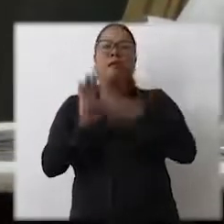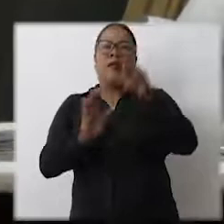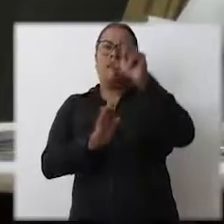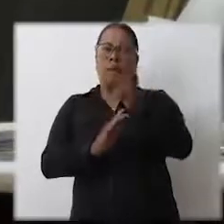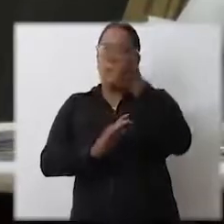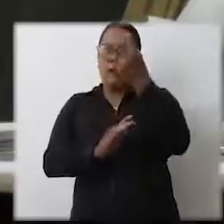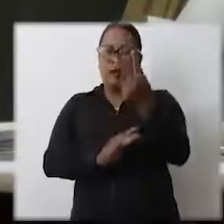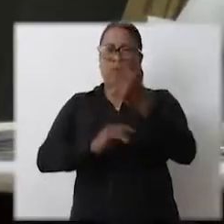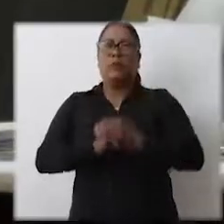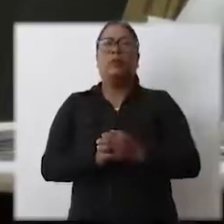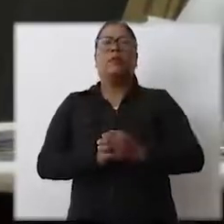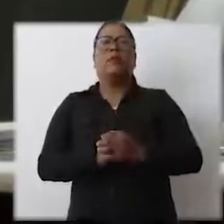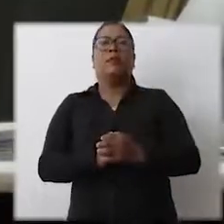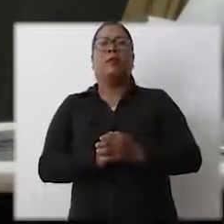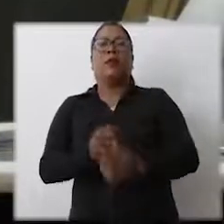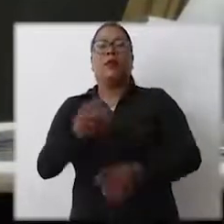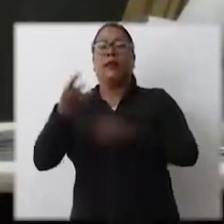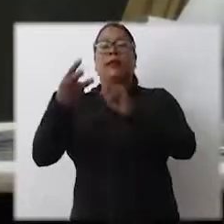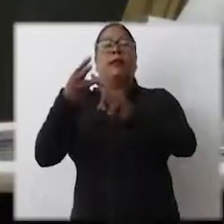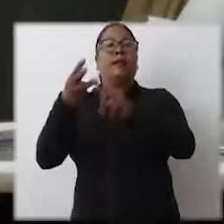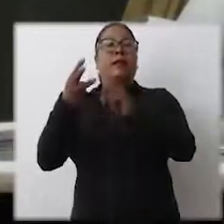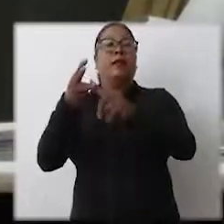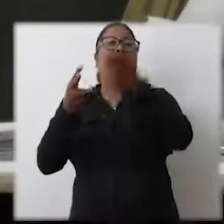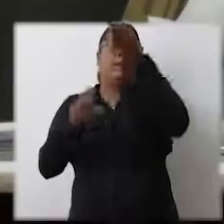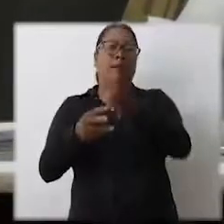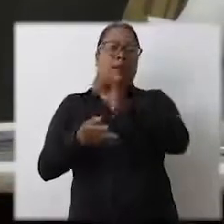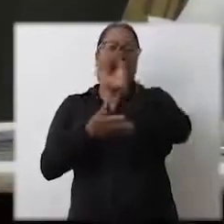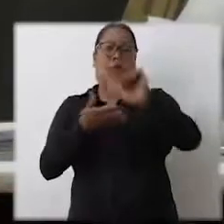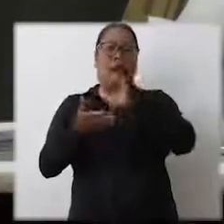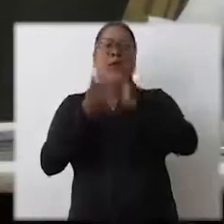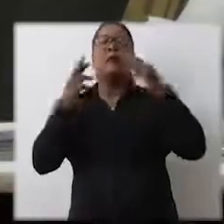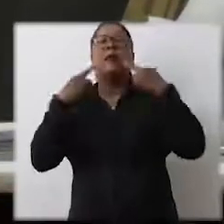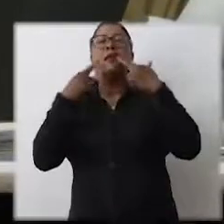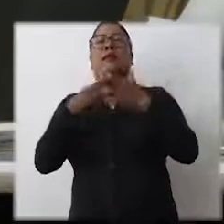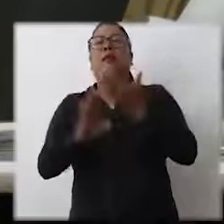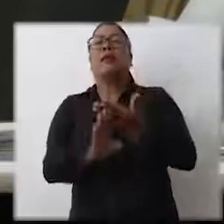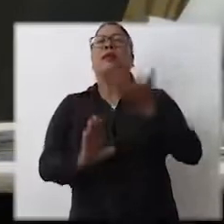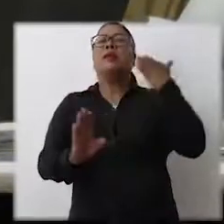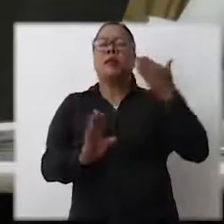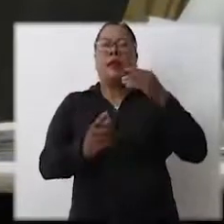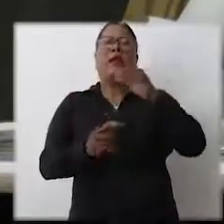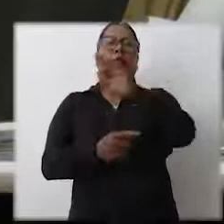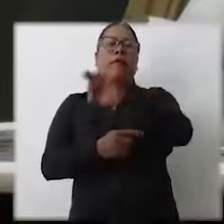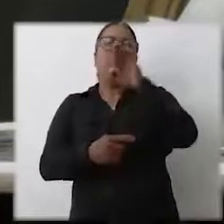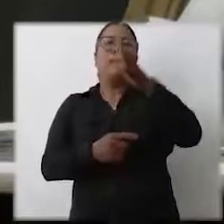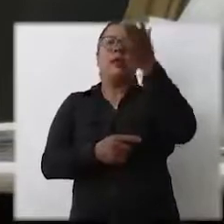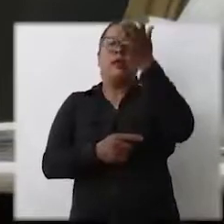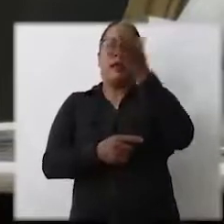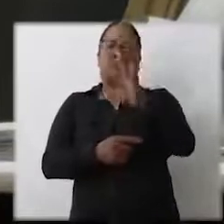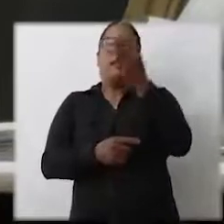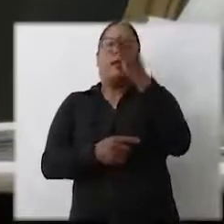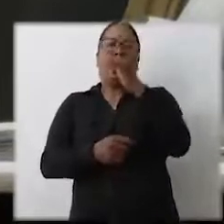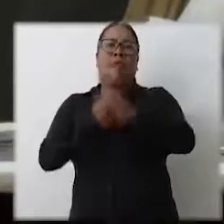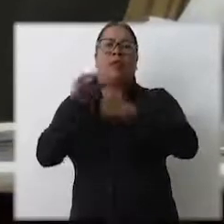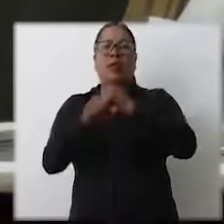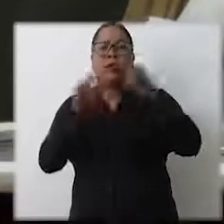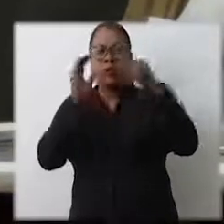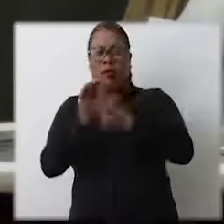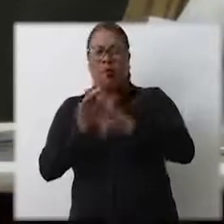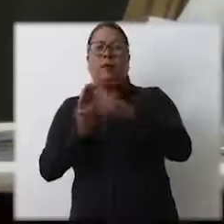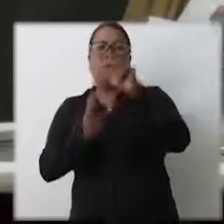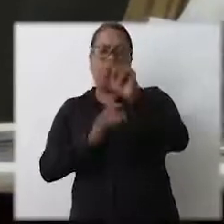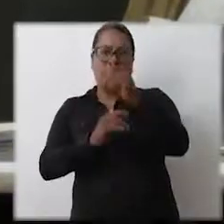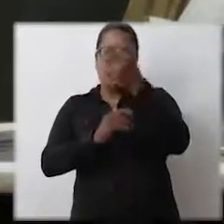2022. Ambas con dispensa de lectura y rendición del informe sobre el cumplimiento de los acuerdos emanados.